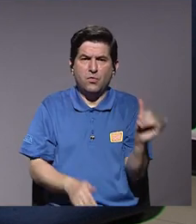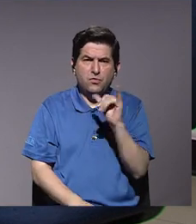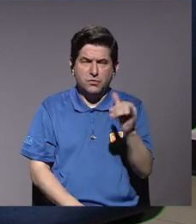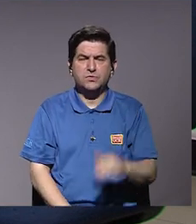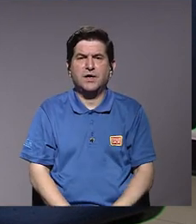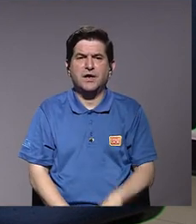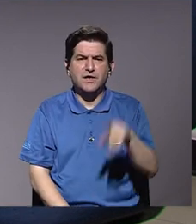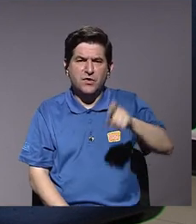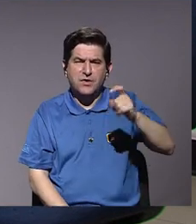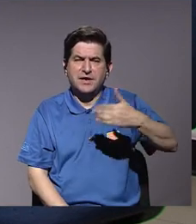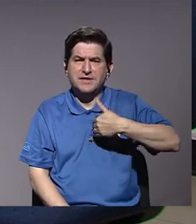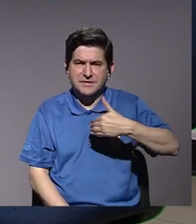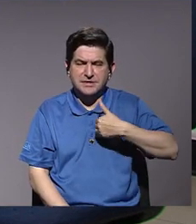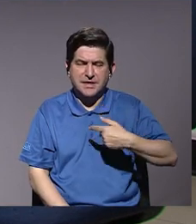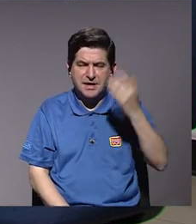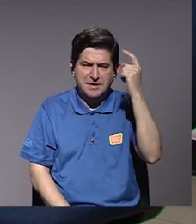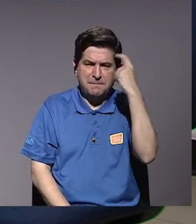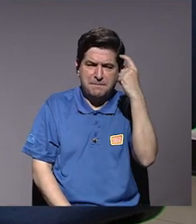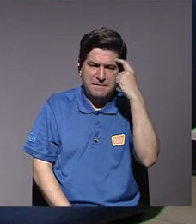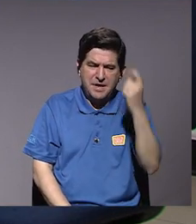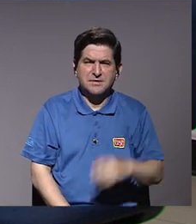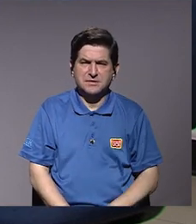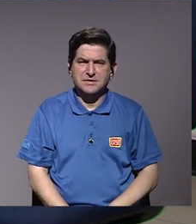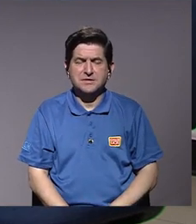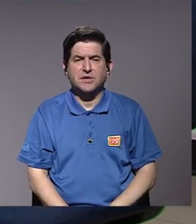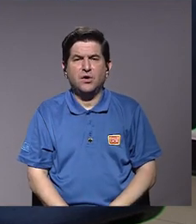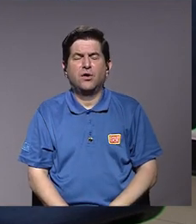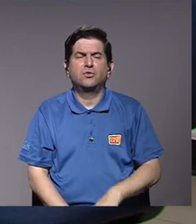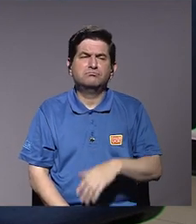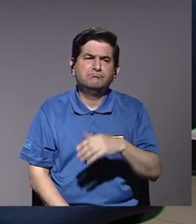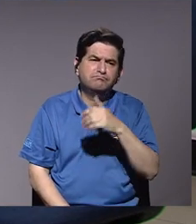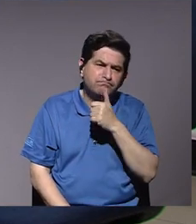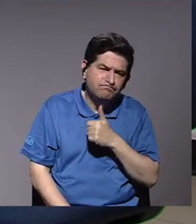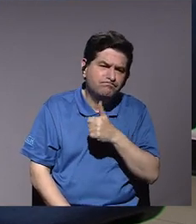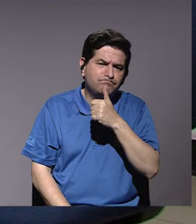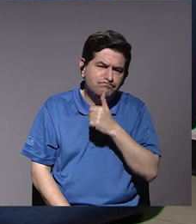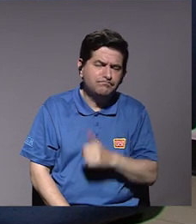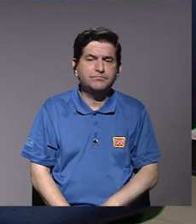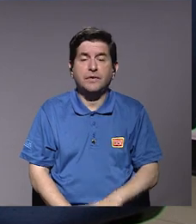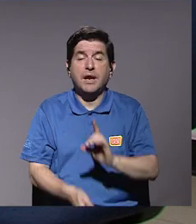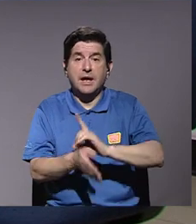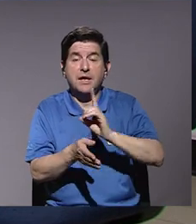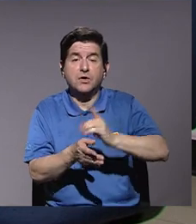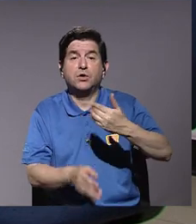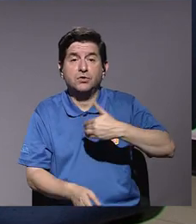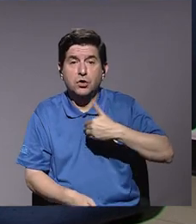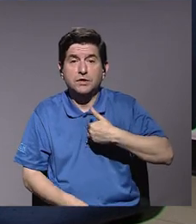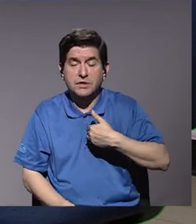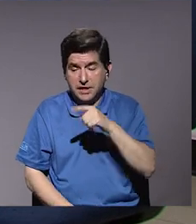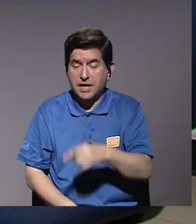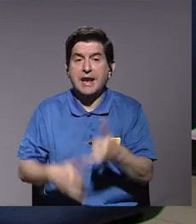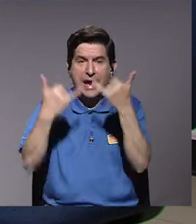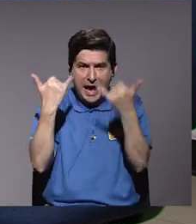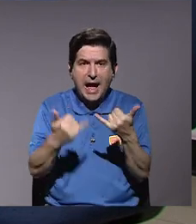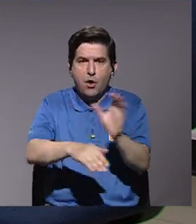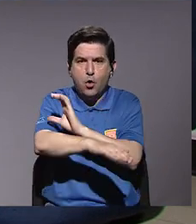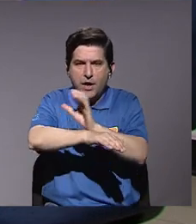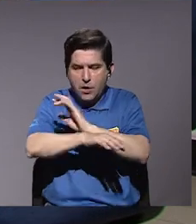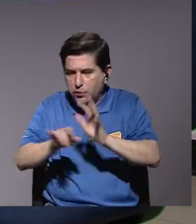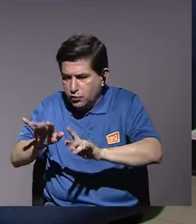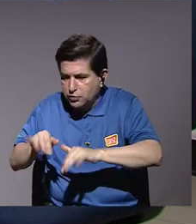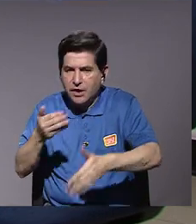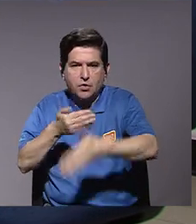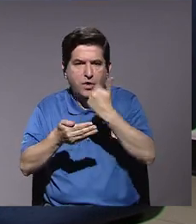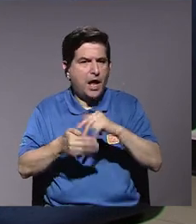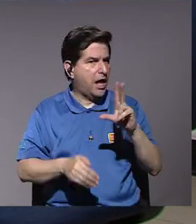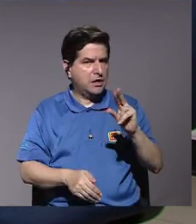también debería tener como pienso yo un poquito de tolerancia y de bueno, el médico tiene que escribir ahora en la computadora, tal